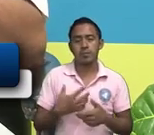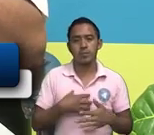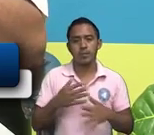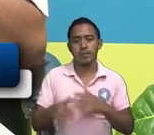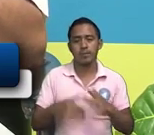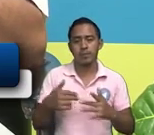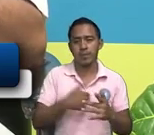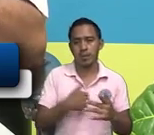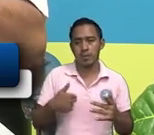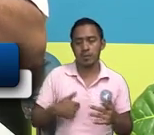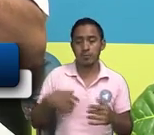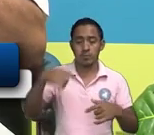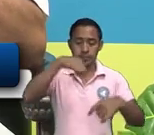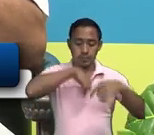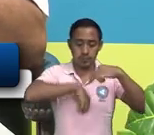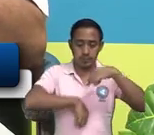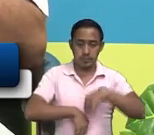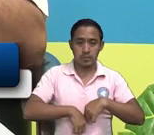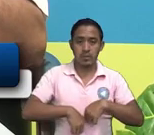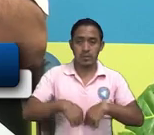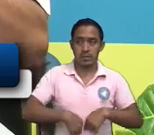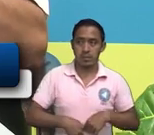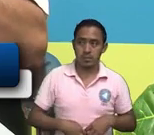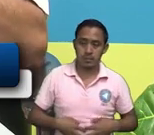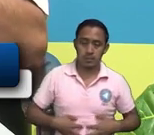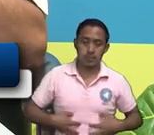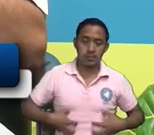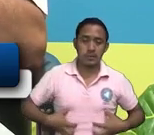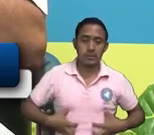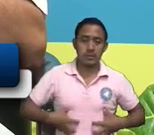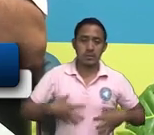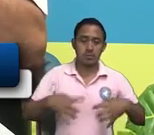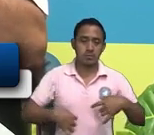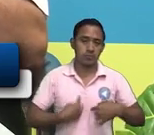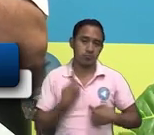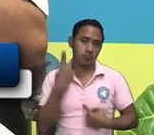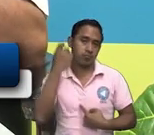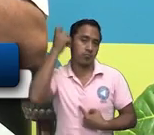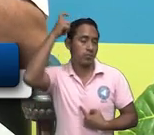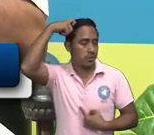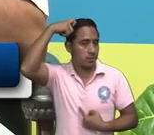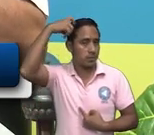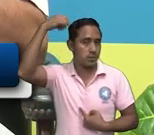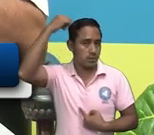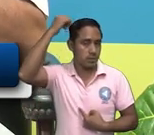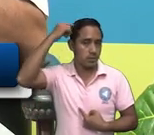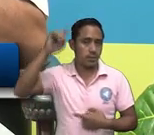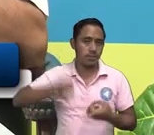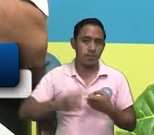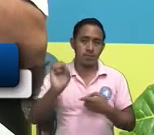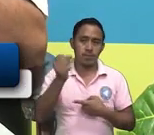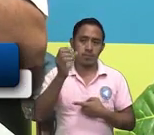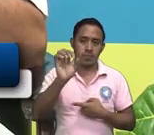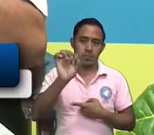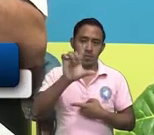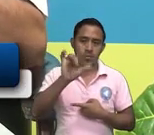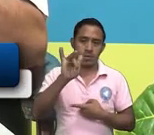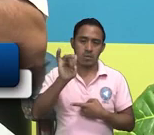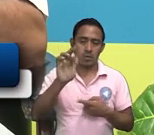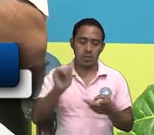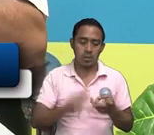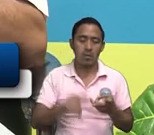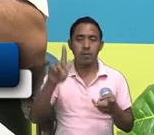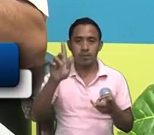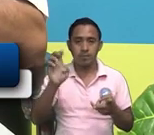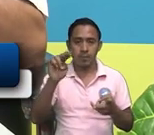después hace un ciclo en el estómago, se nos convierten en quistes en el cerebro, por ejemplo, lo que son la solitaria, las tenias, todo